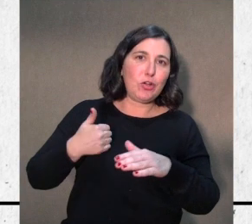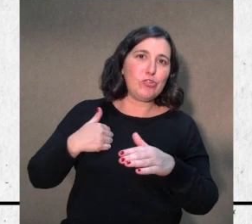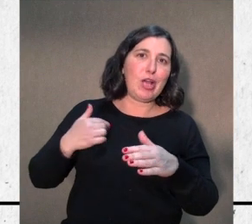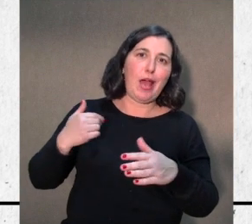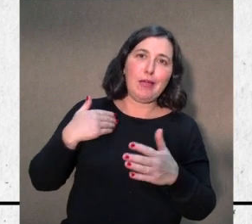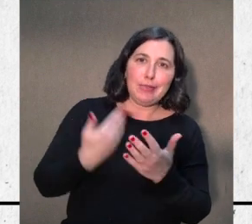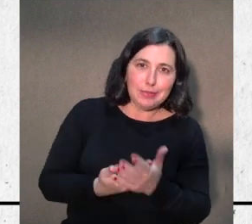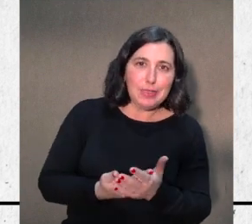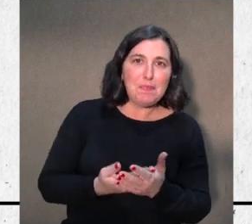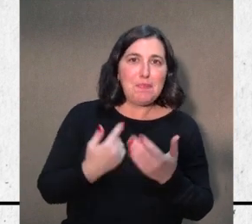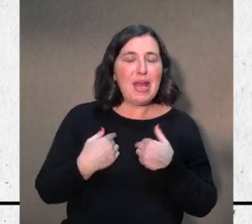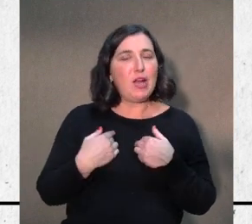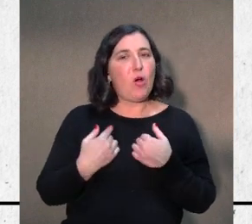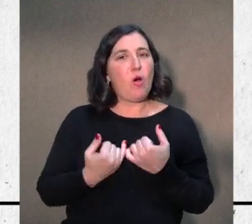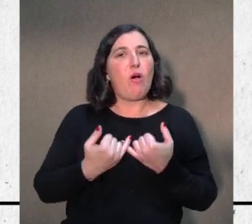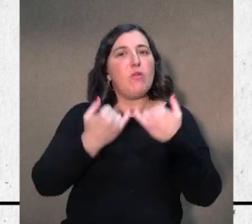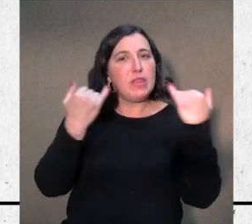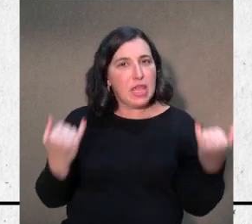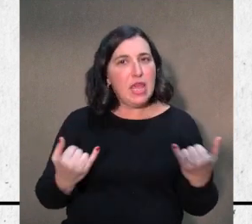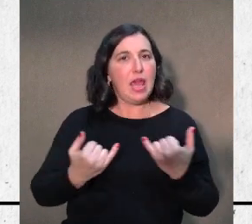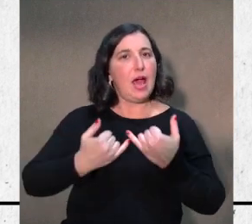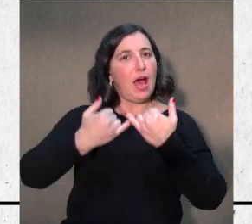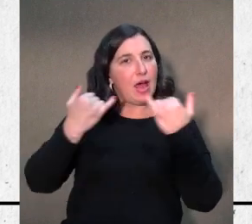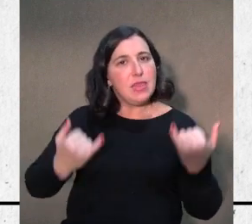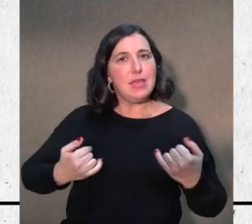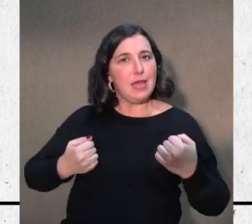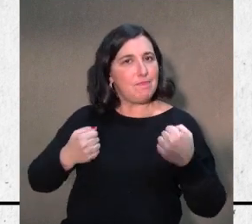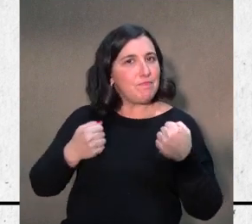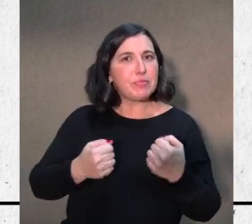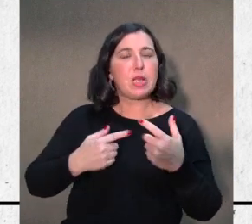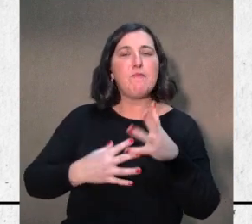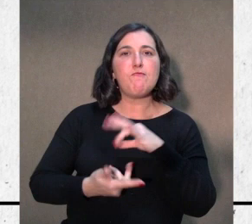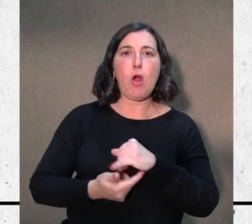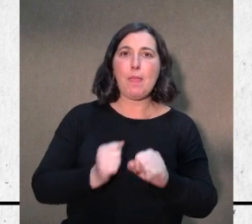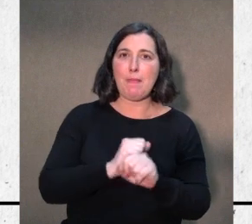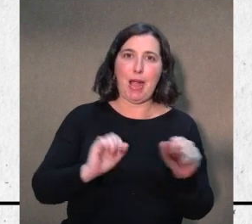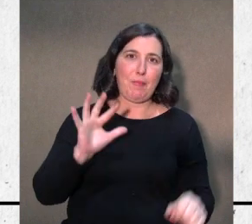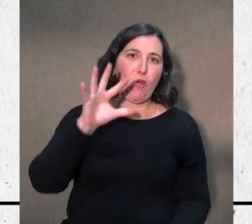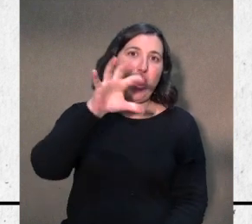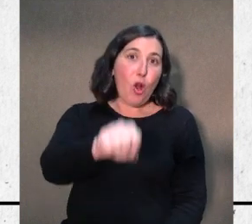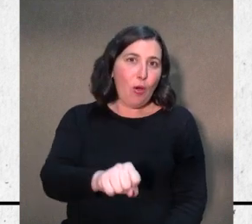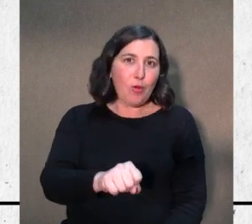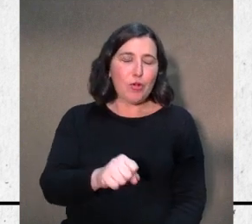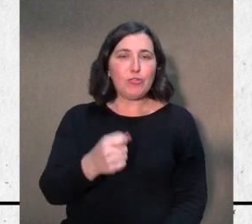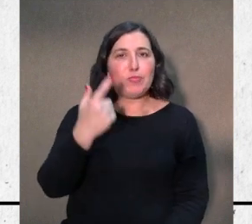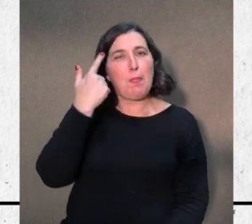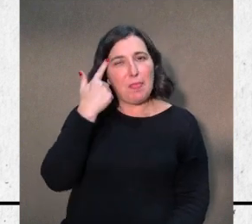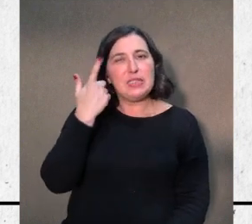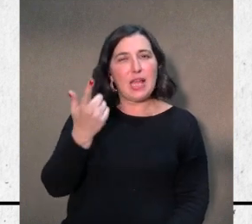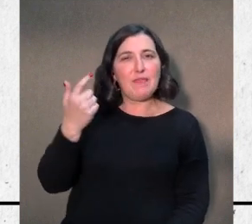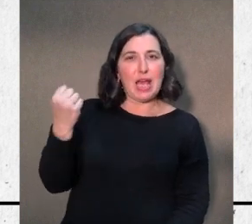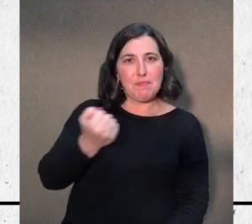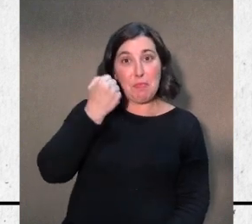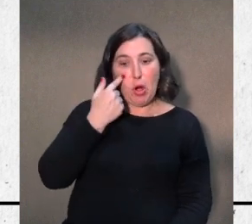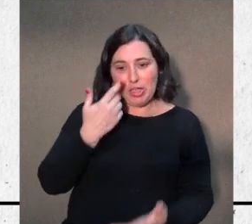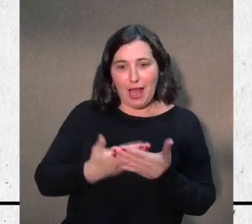esos impedimentos para tener logros. También pensaba lo importante que queda demostrado aquí con ustedes, que es acercar a las escuelas, a los